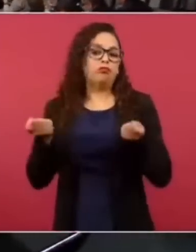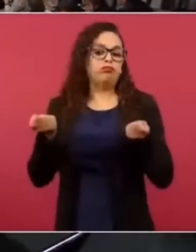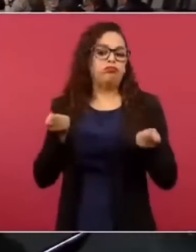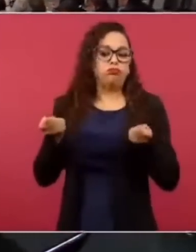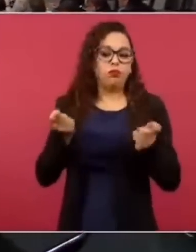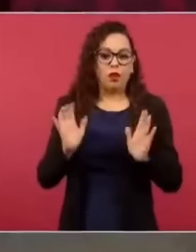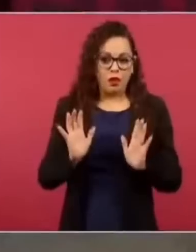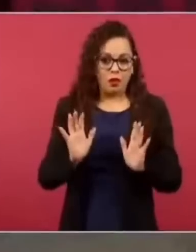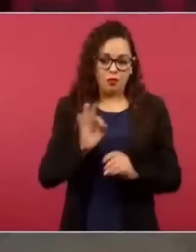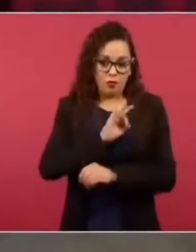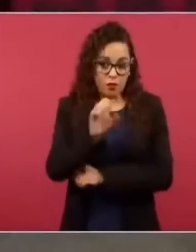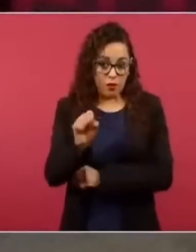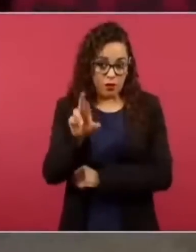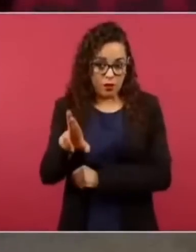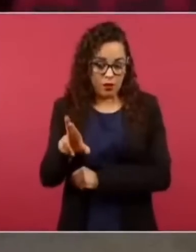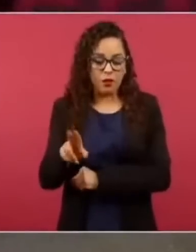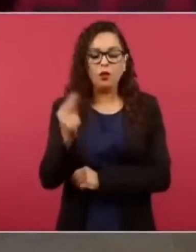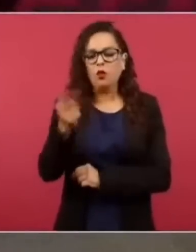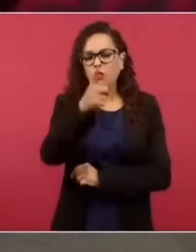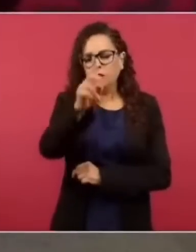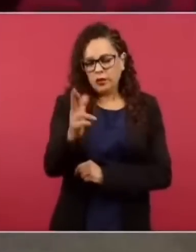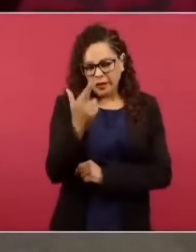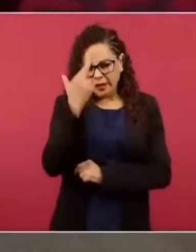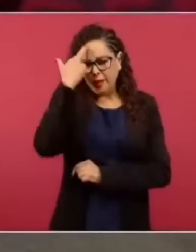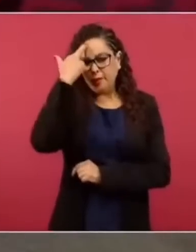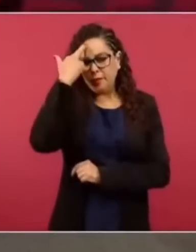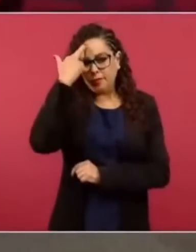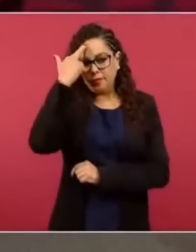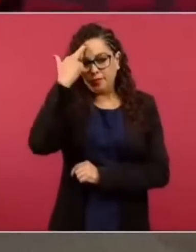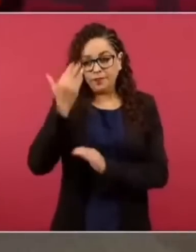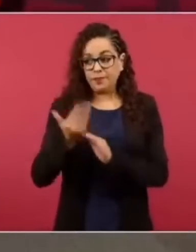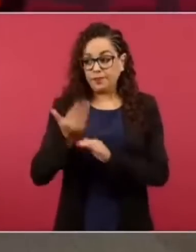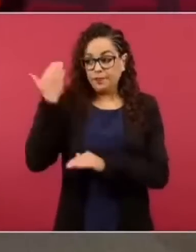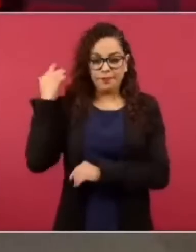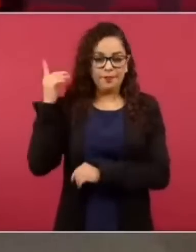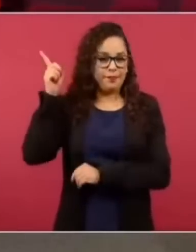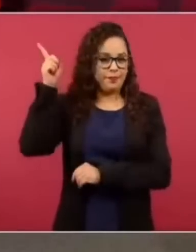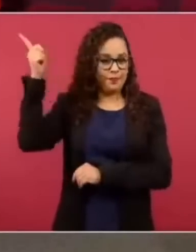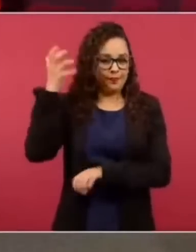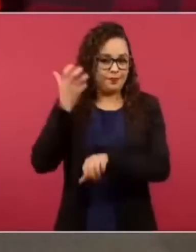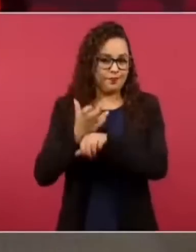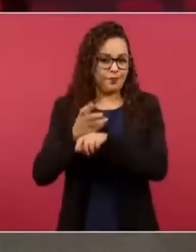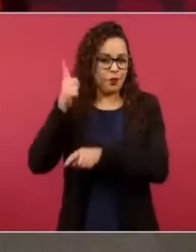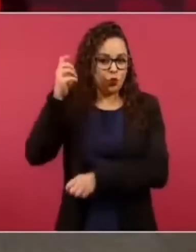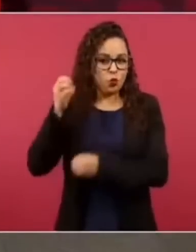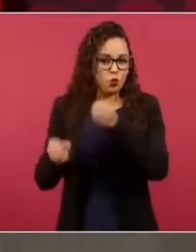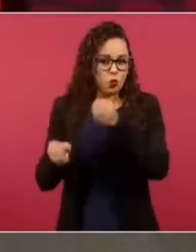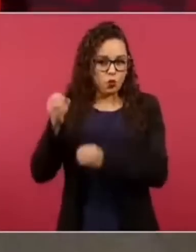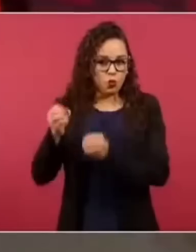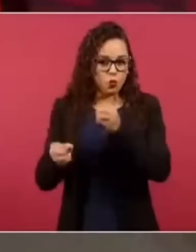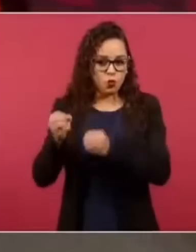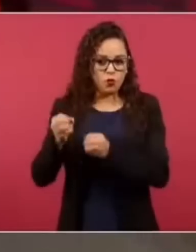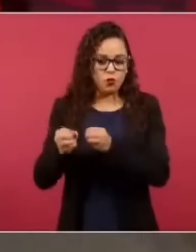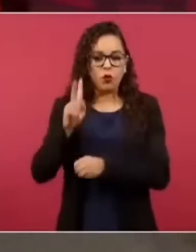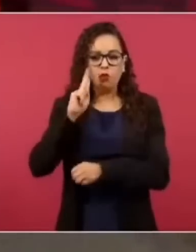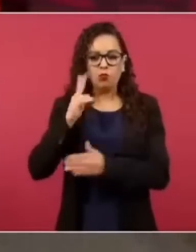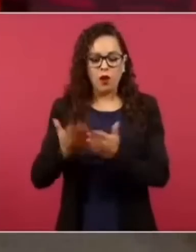cuando se estaba llevando a cabo el juicio, se presentó